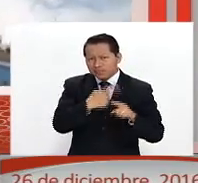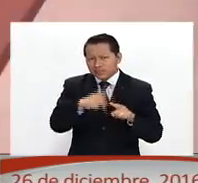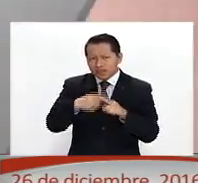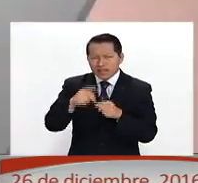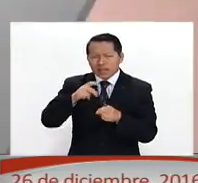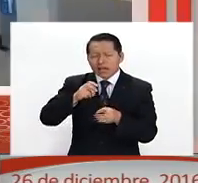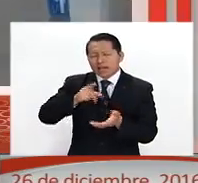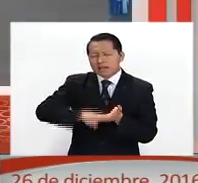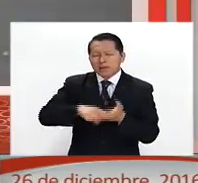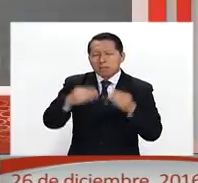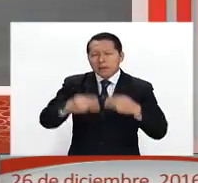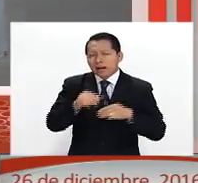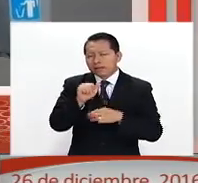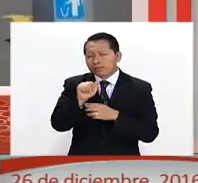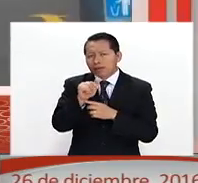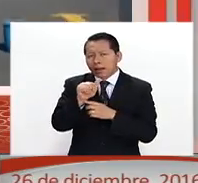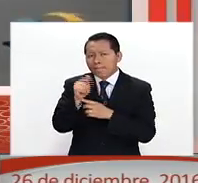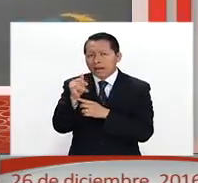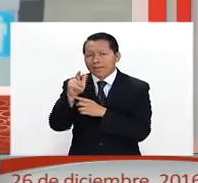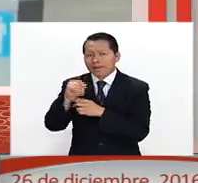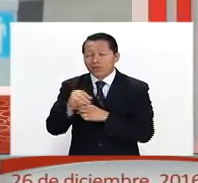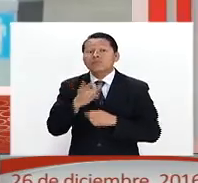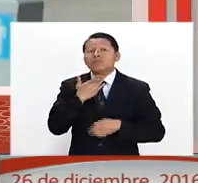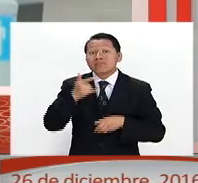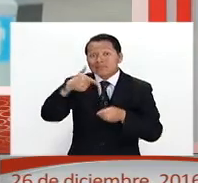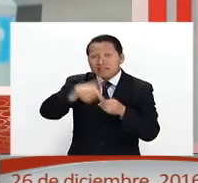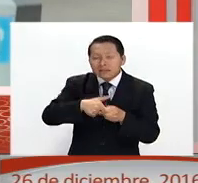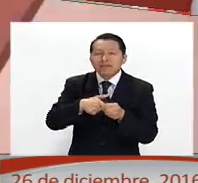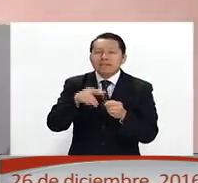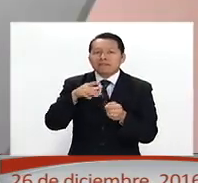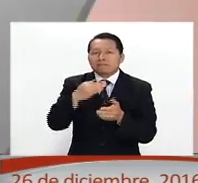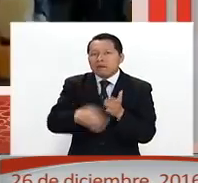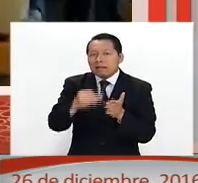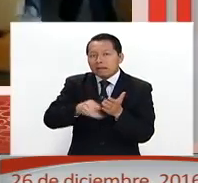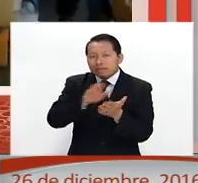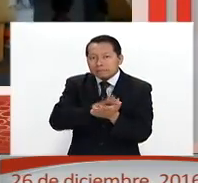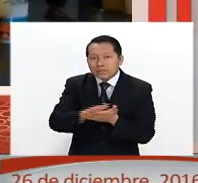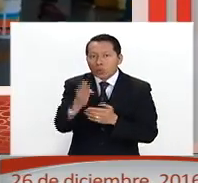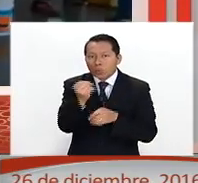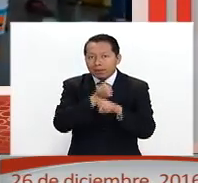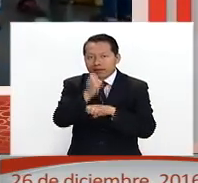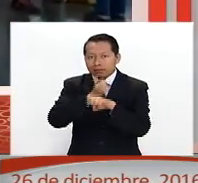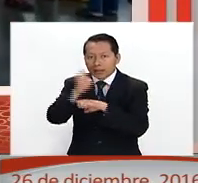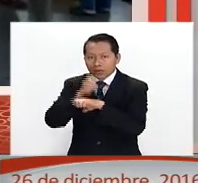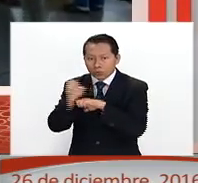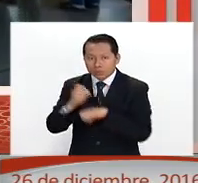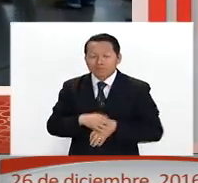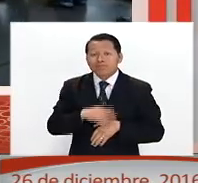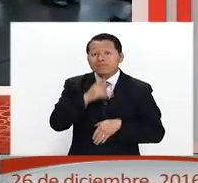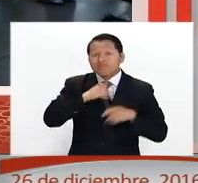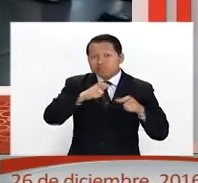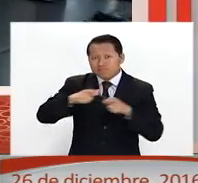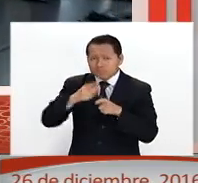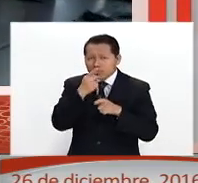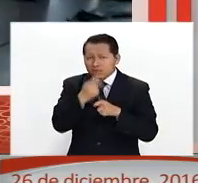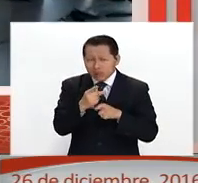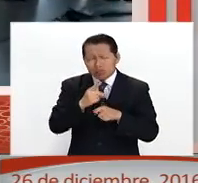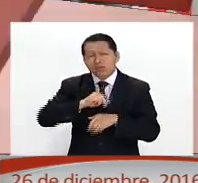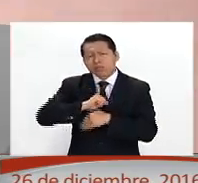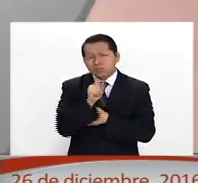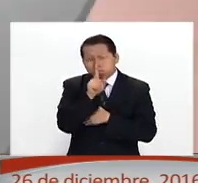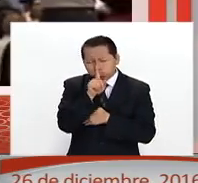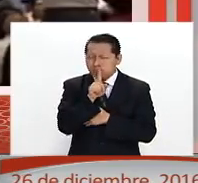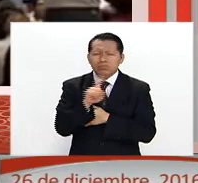Pablito. Desabasto de gasolina en 9 estados del país. Petrolera pide no ocultar combustible ni hacer compras de